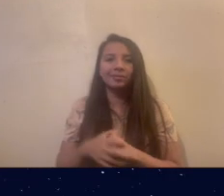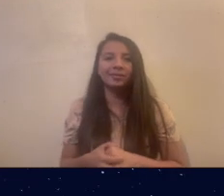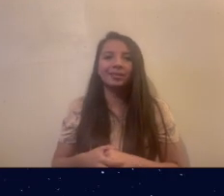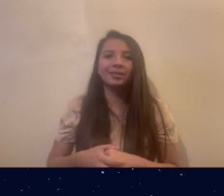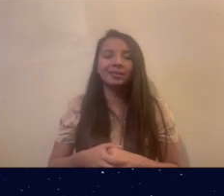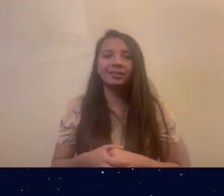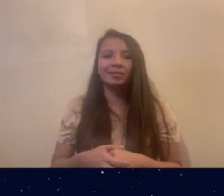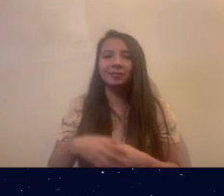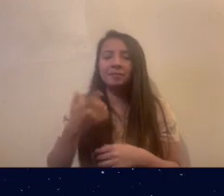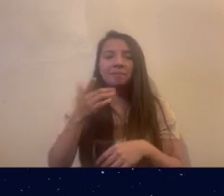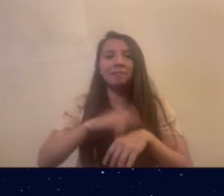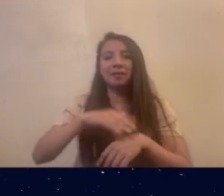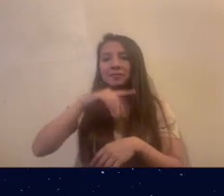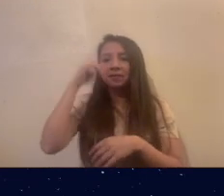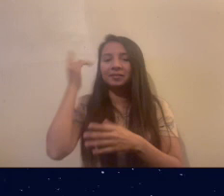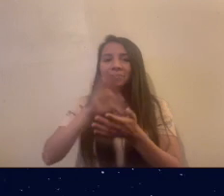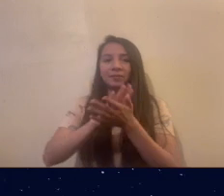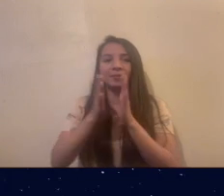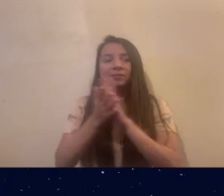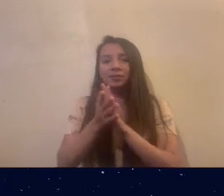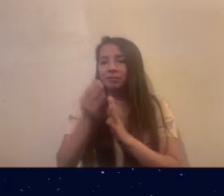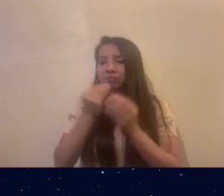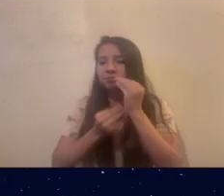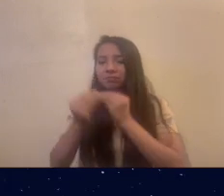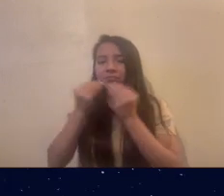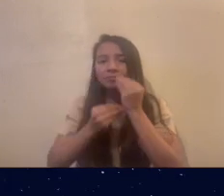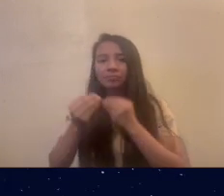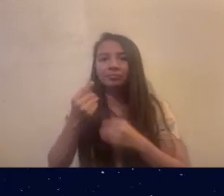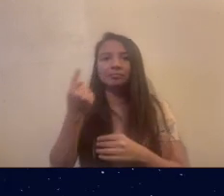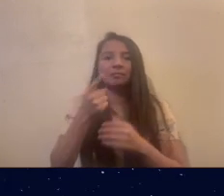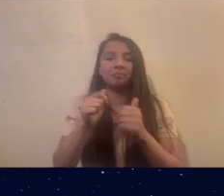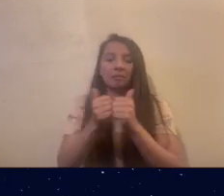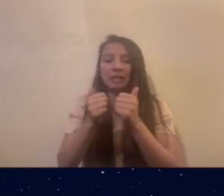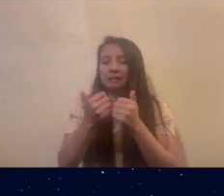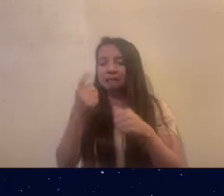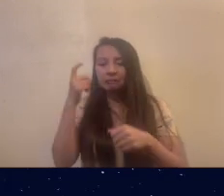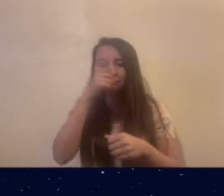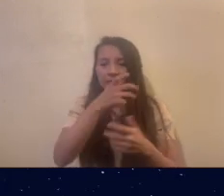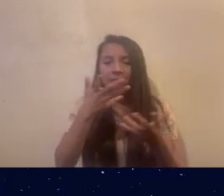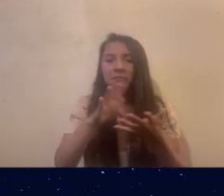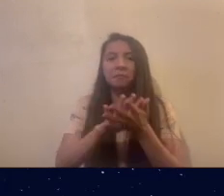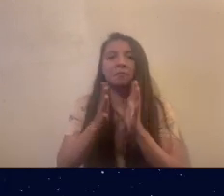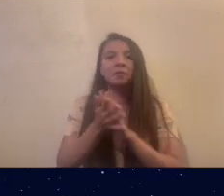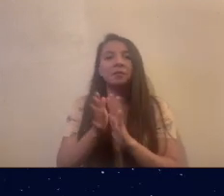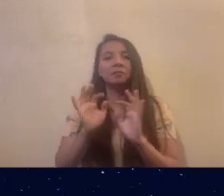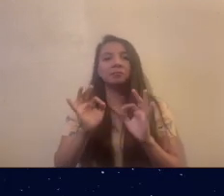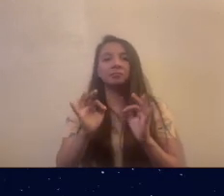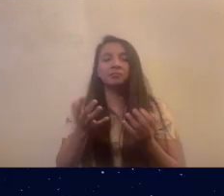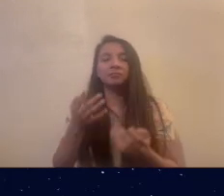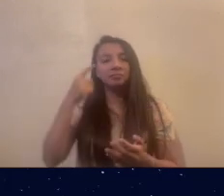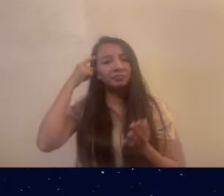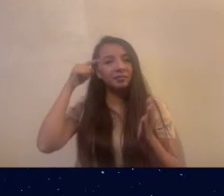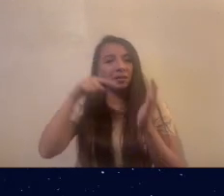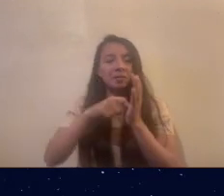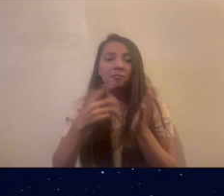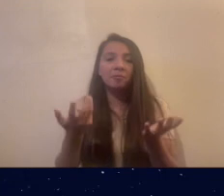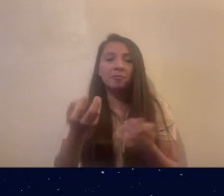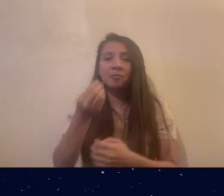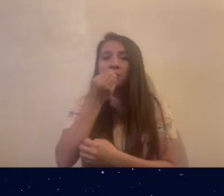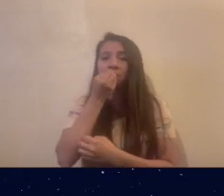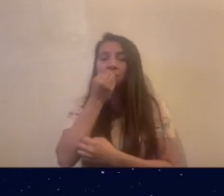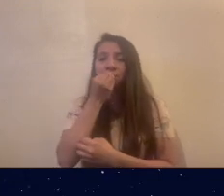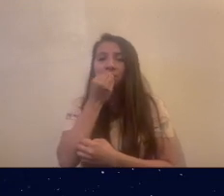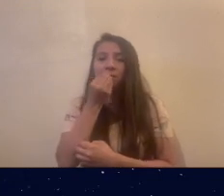la estación, ¿no? Y fue más práctico llevar tortillas de maíz que el pan, ¿no? Entonces, creo que